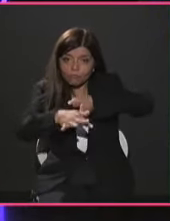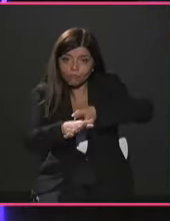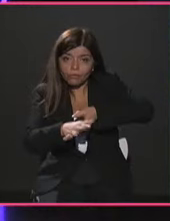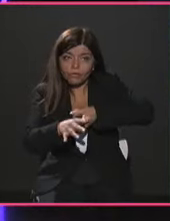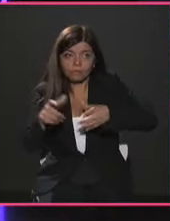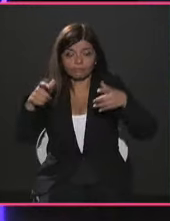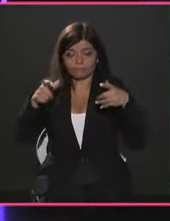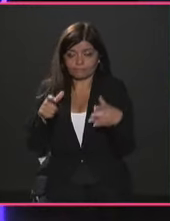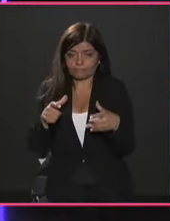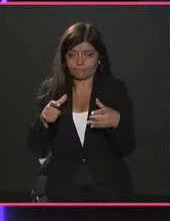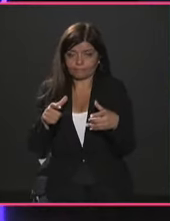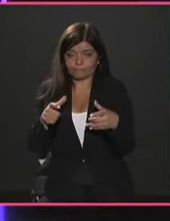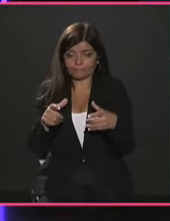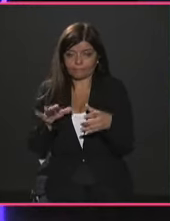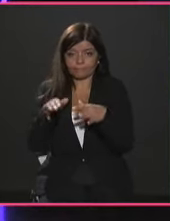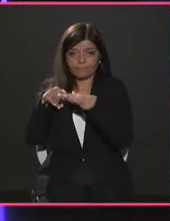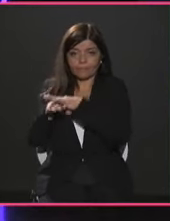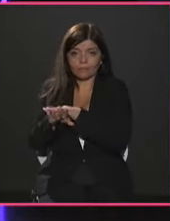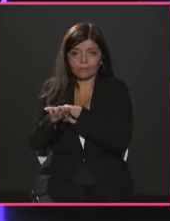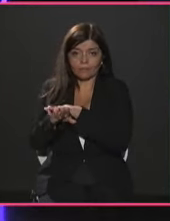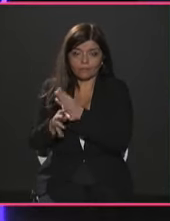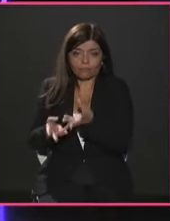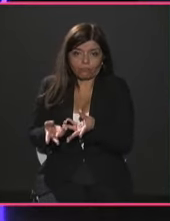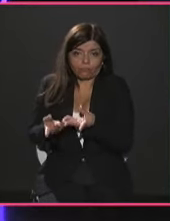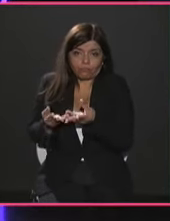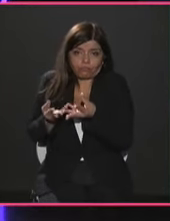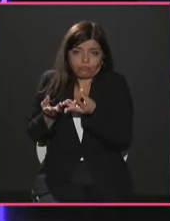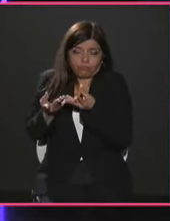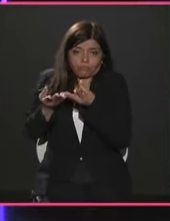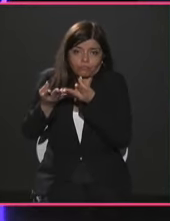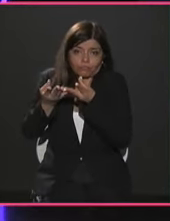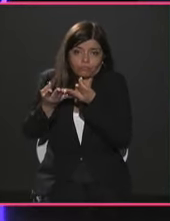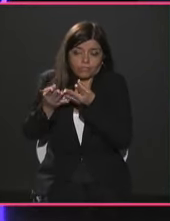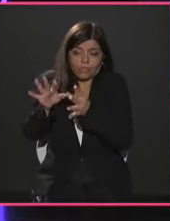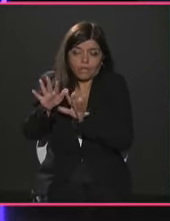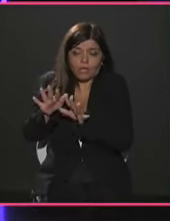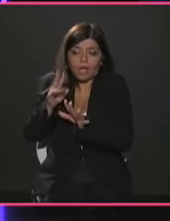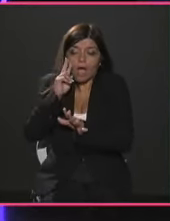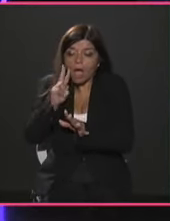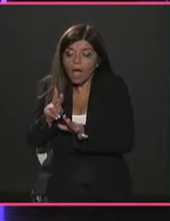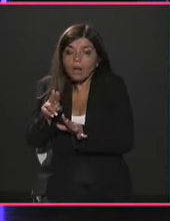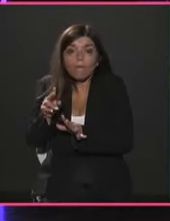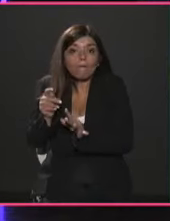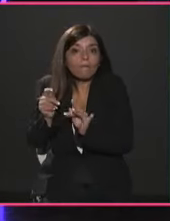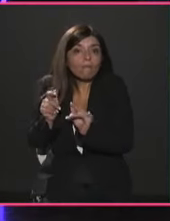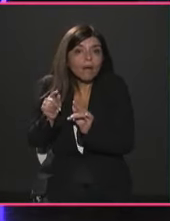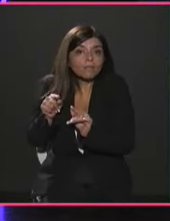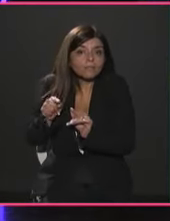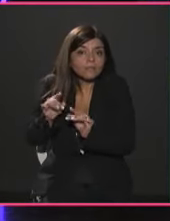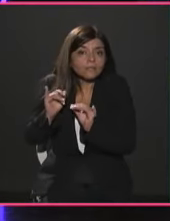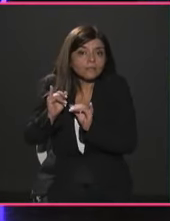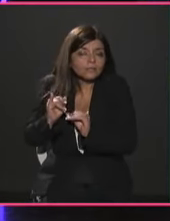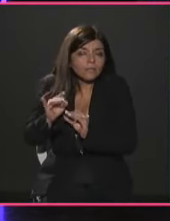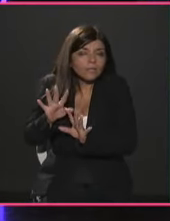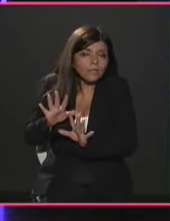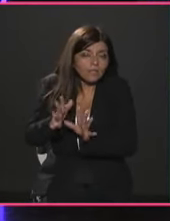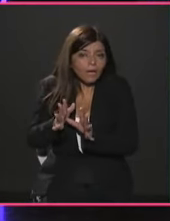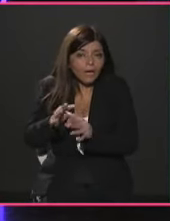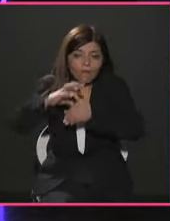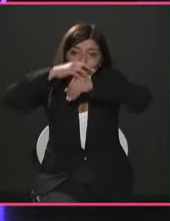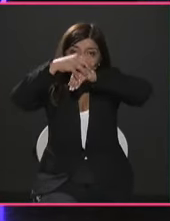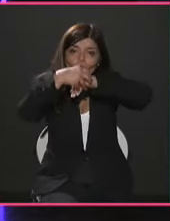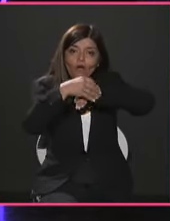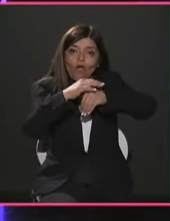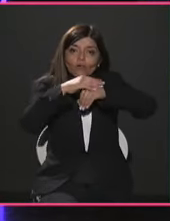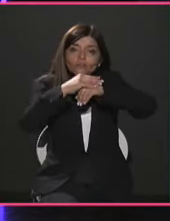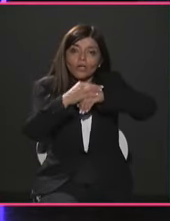platos de petri lo dejamos que fermente y que sea una cultura parece queso y así sabemos que el bacteriófago